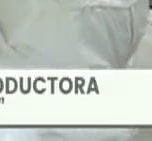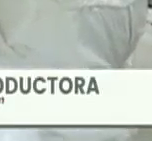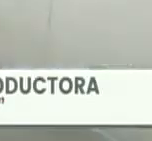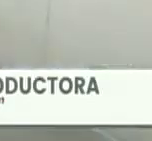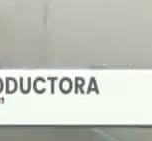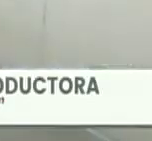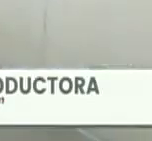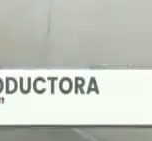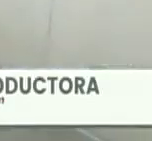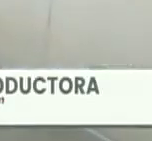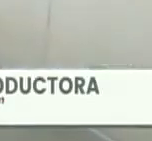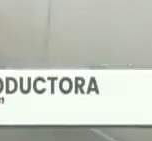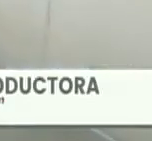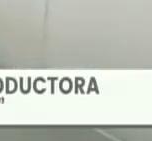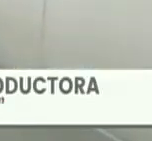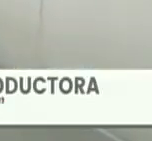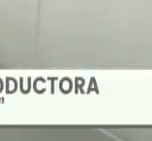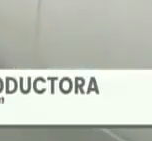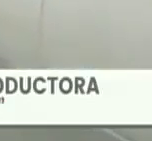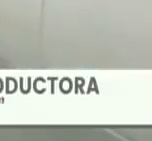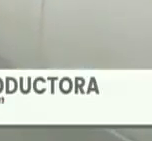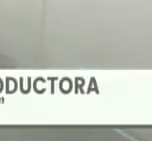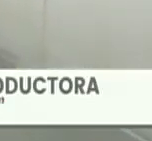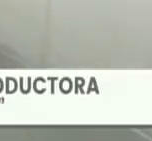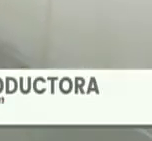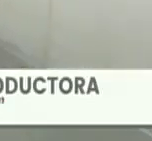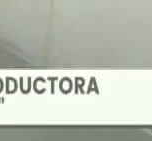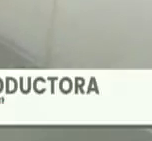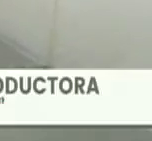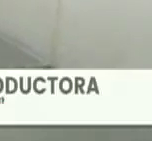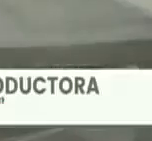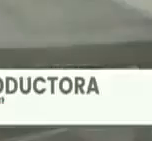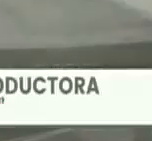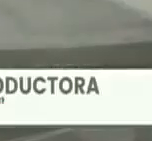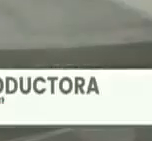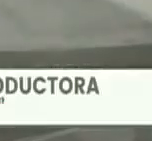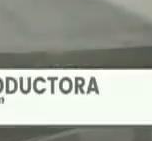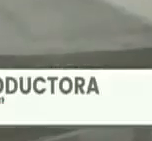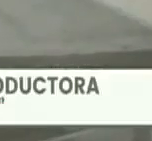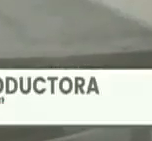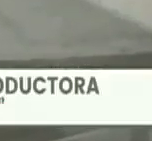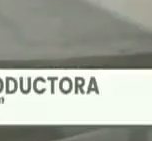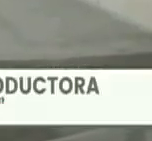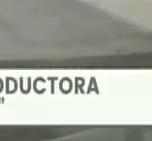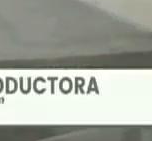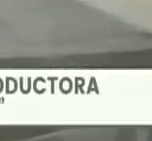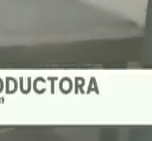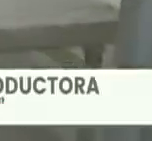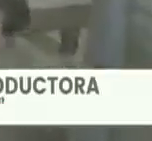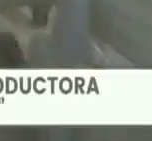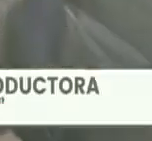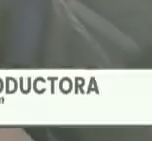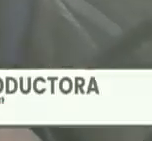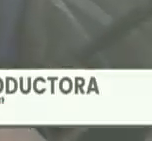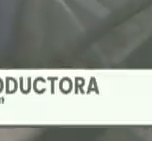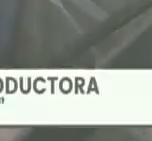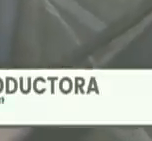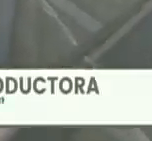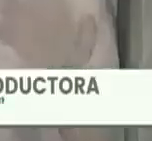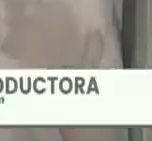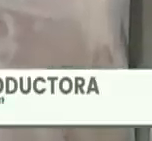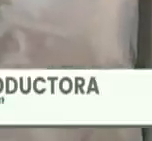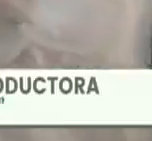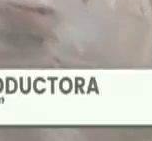clientes. Se empacan, como ven en las imágenes, todo esto se hace un equipo especializado en este tipo de